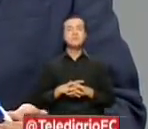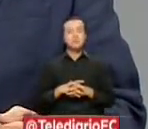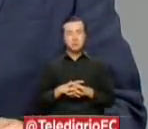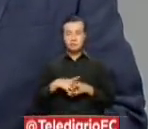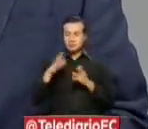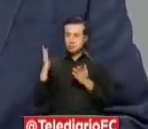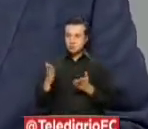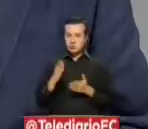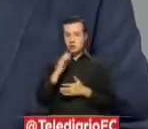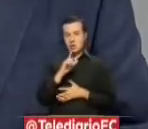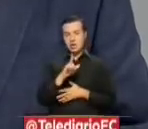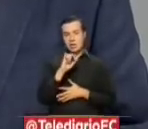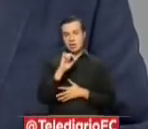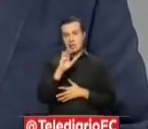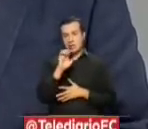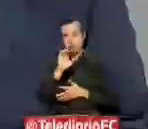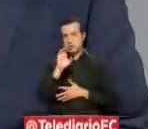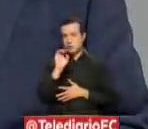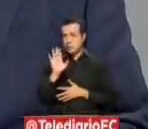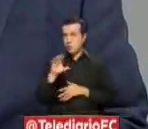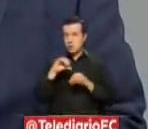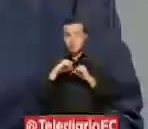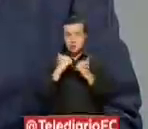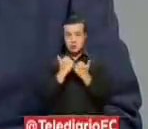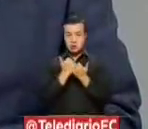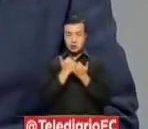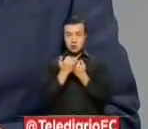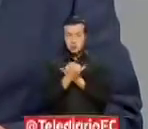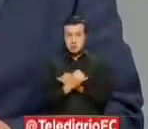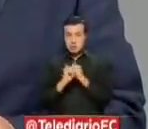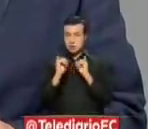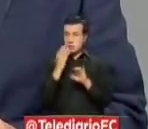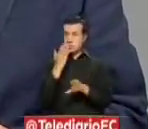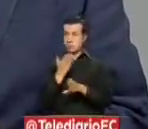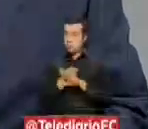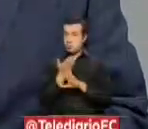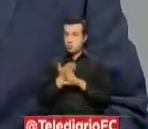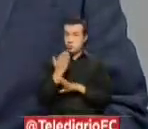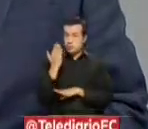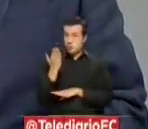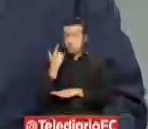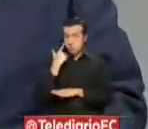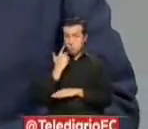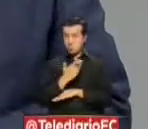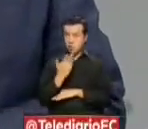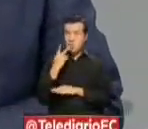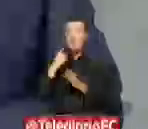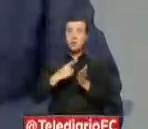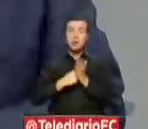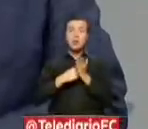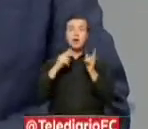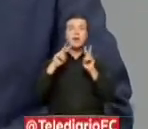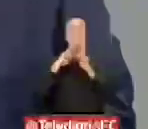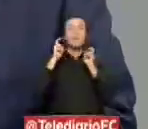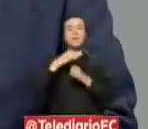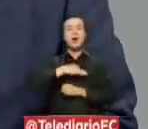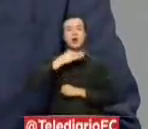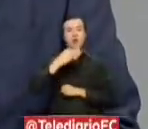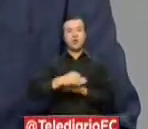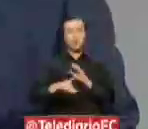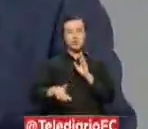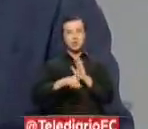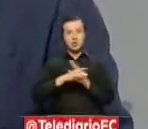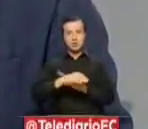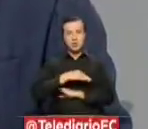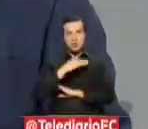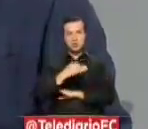Está con nosotros Eliseo Azuero, asambleísta independiente, proponente y promotor del debate en torno a un código de ética para